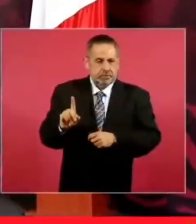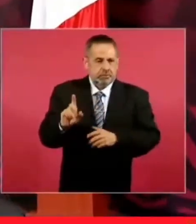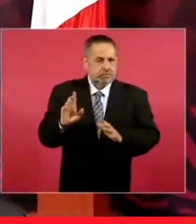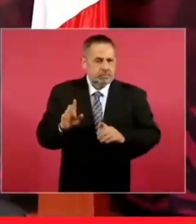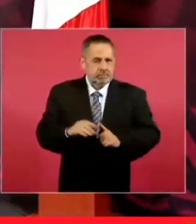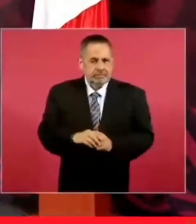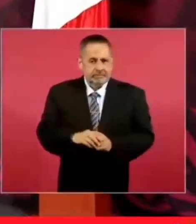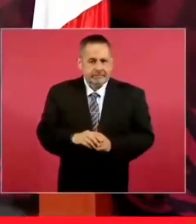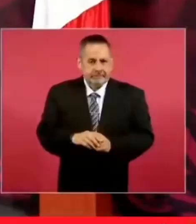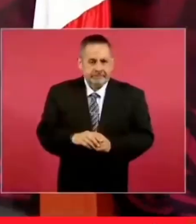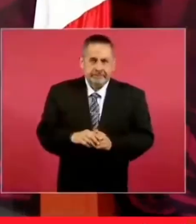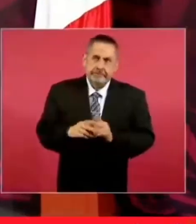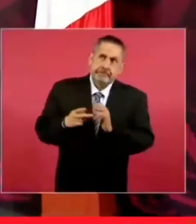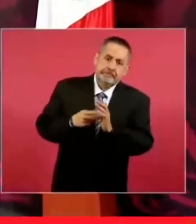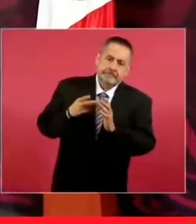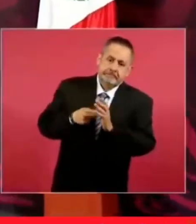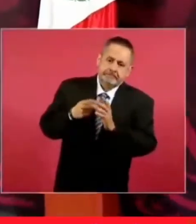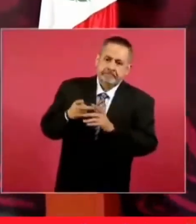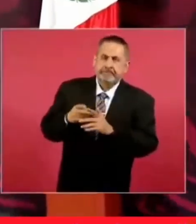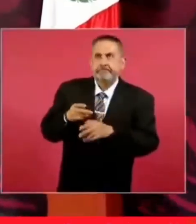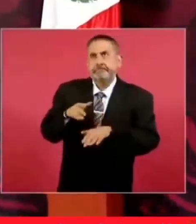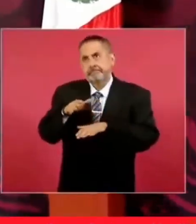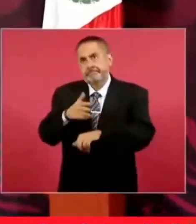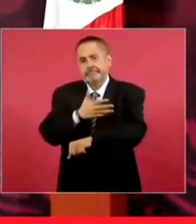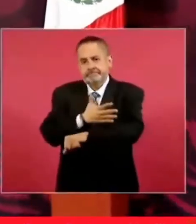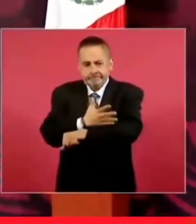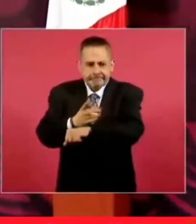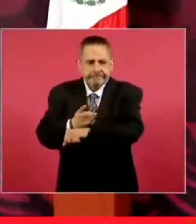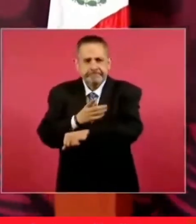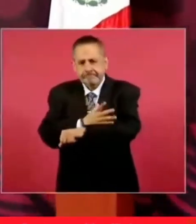Ya no voy a seguir hablando sobre la honestidad,